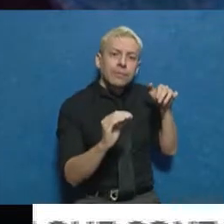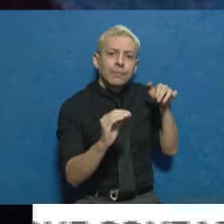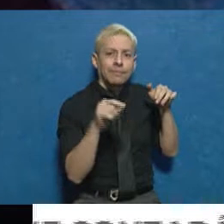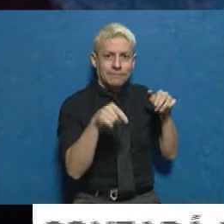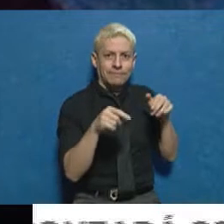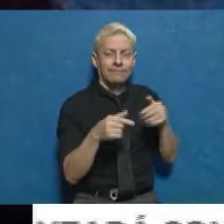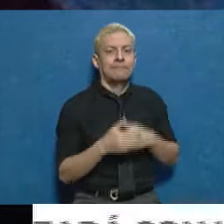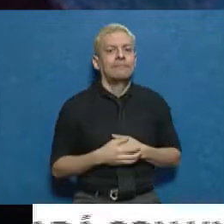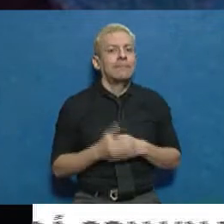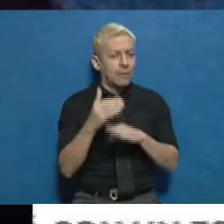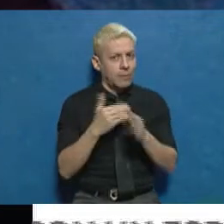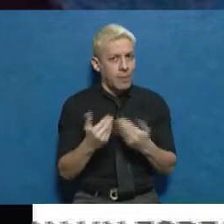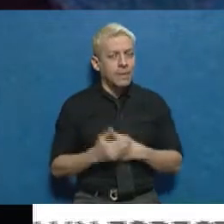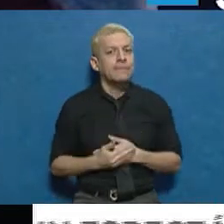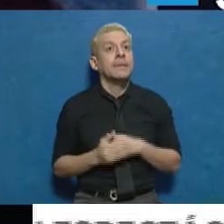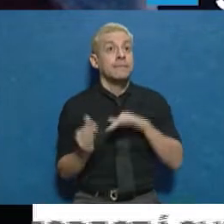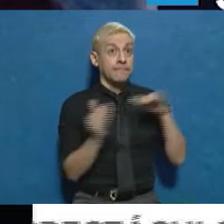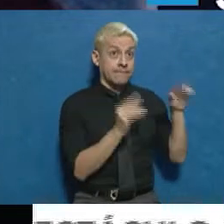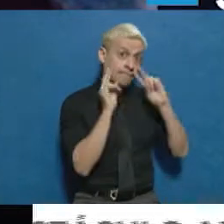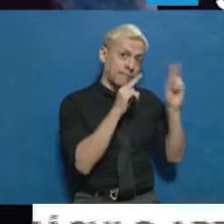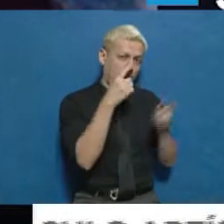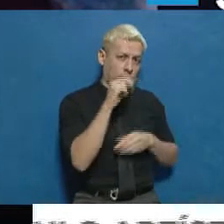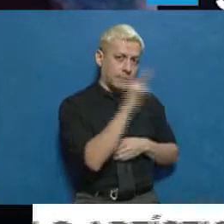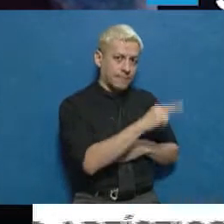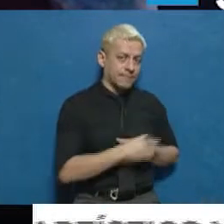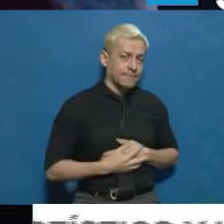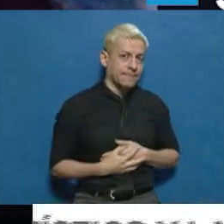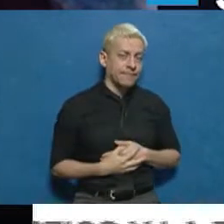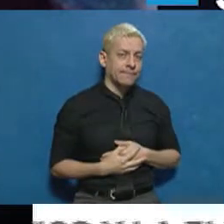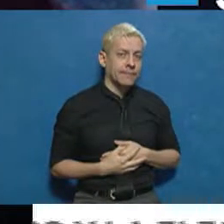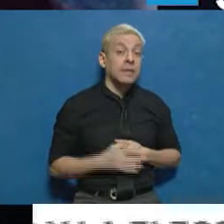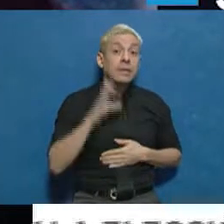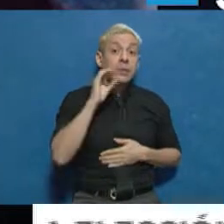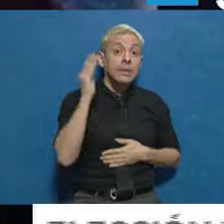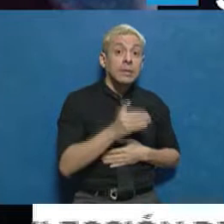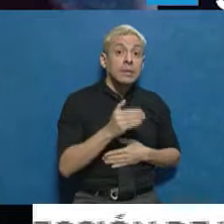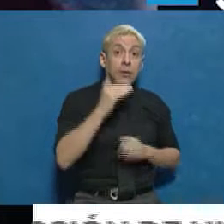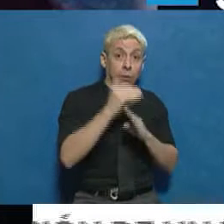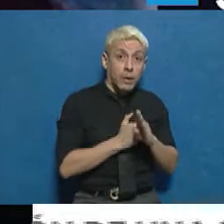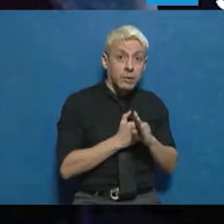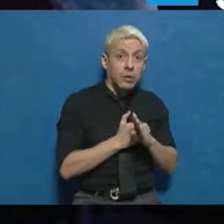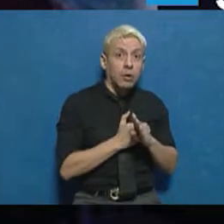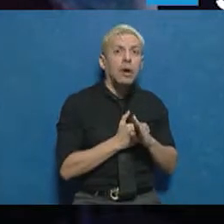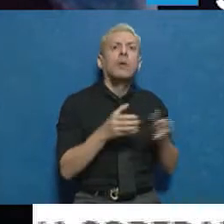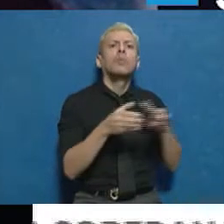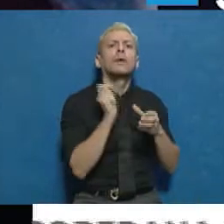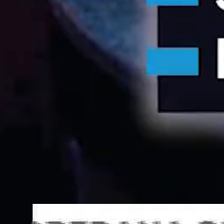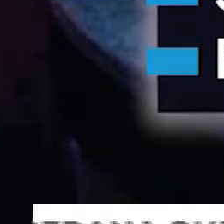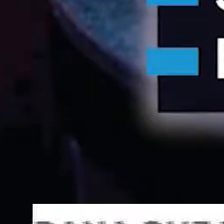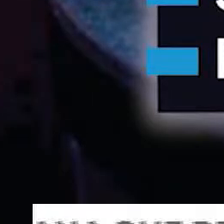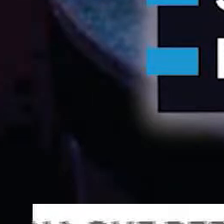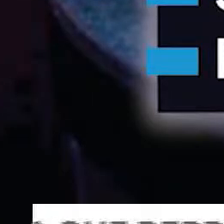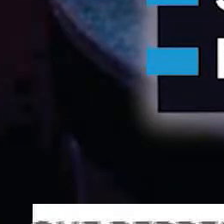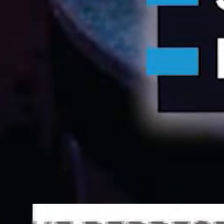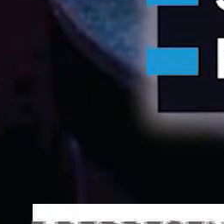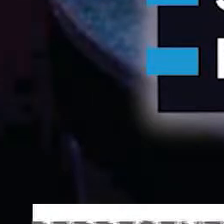esto. Seguimos avanzando, por favor, ya llegamos a la última palabra. El 50% de descuento va a ser para este grupo de